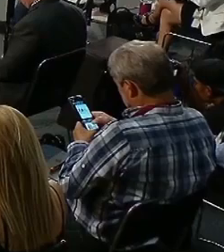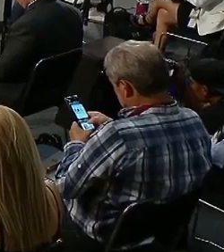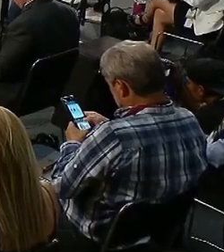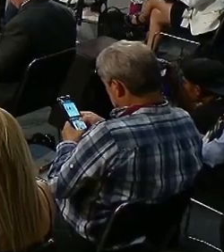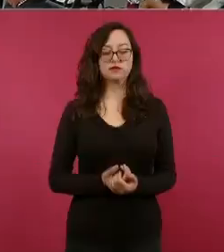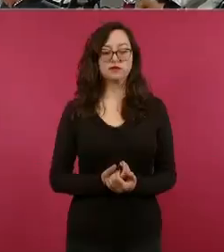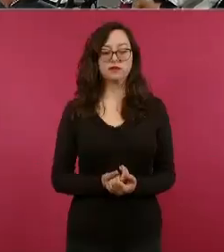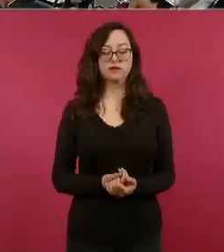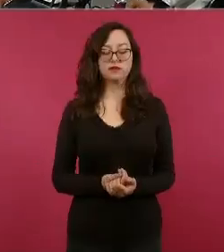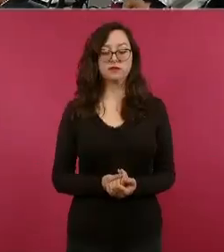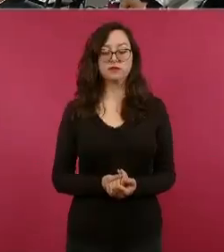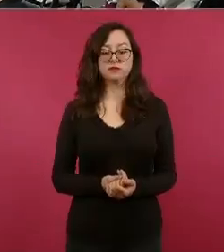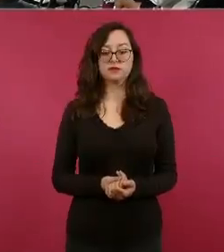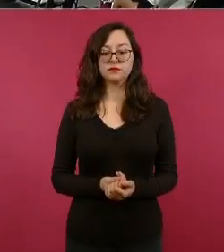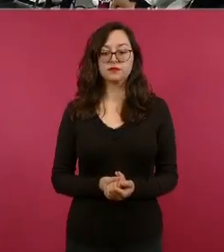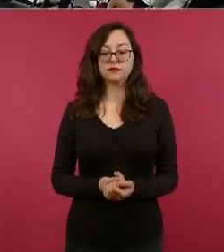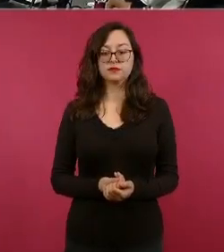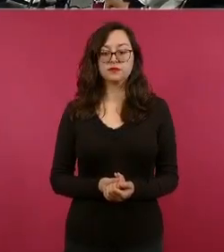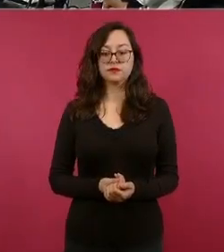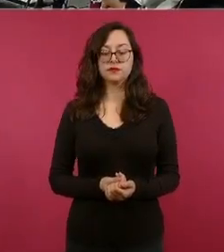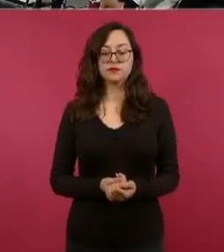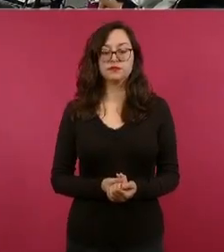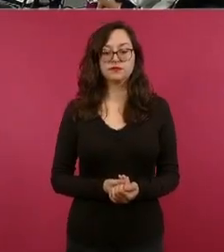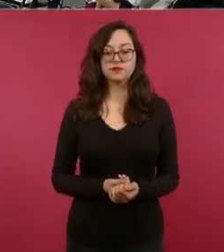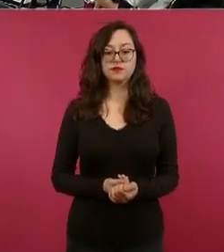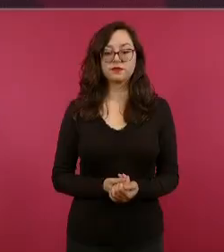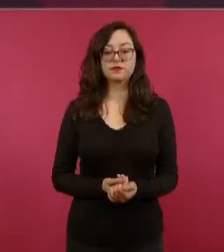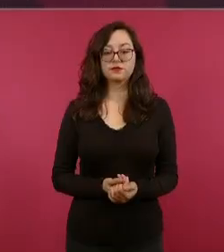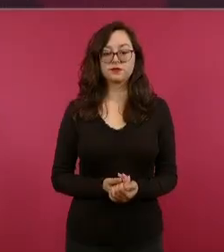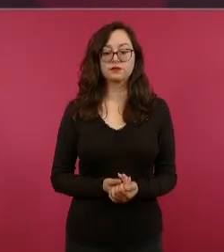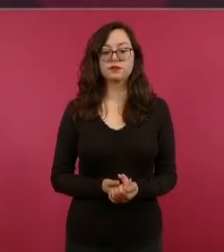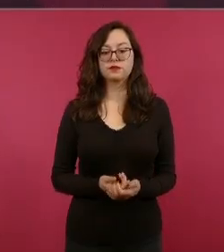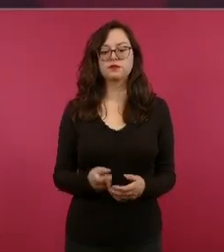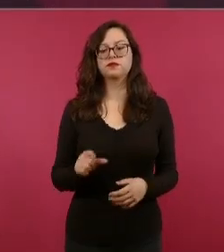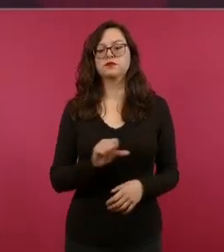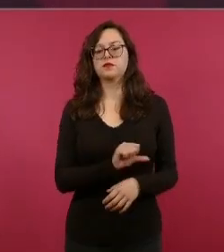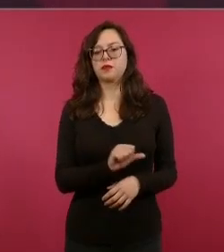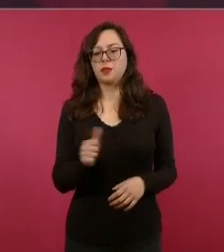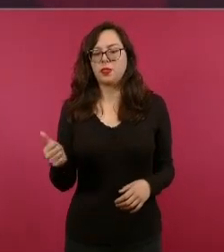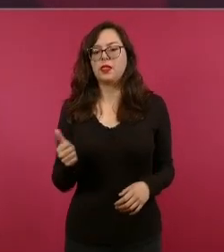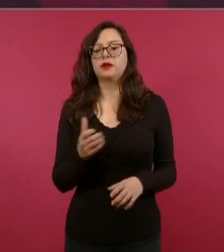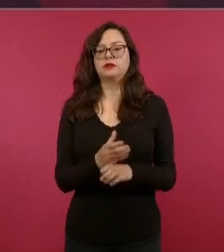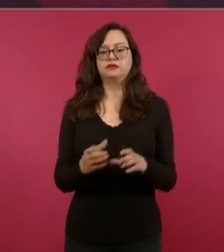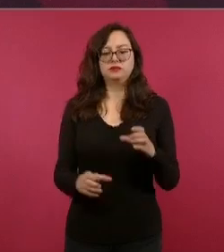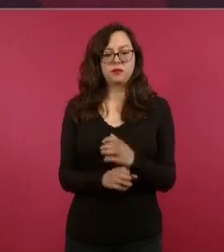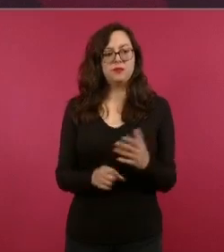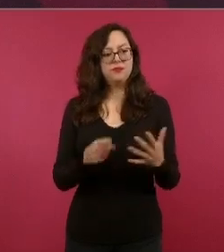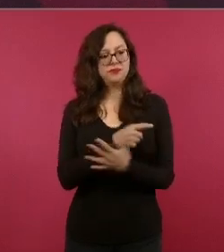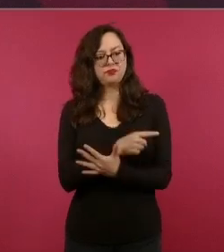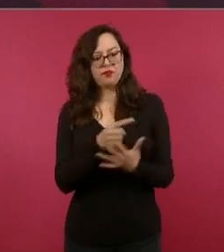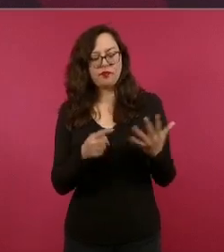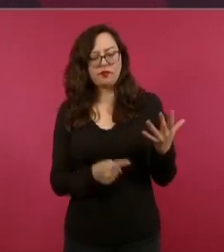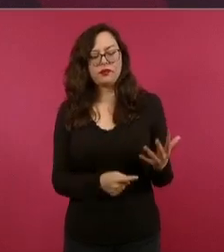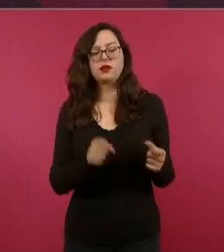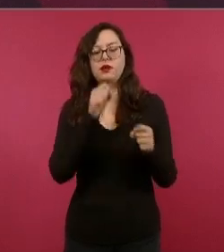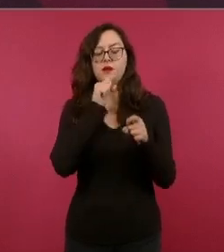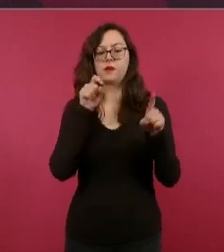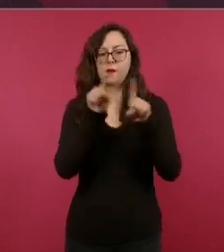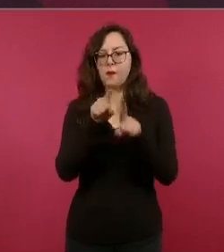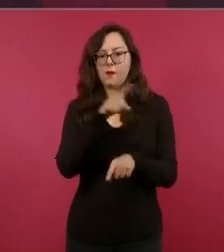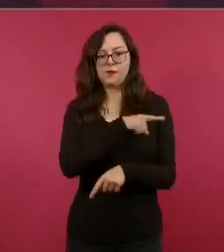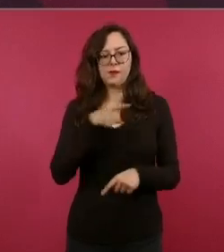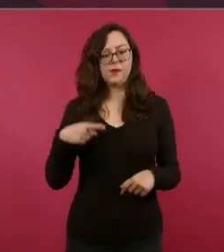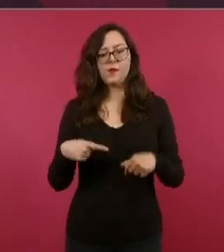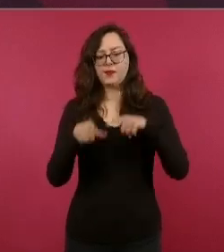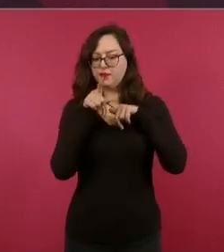cosas que se tienen que llevar a la práctica. Por ejemplo, seguir